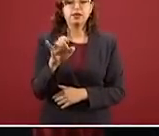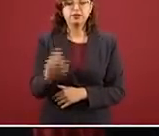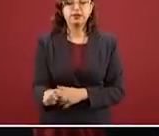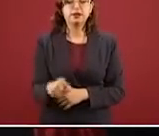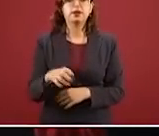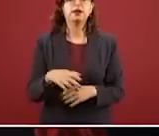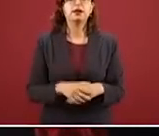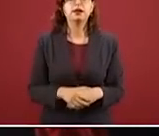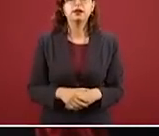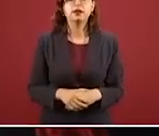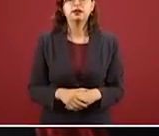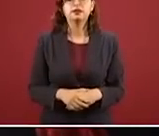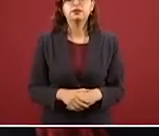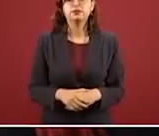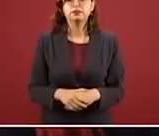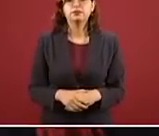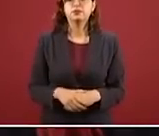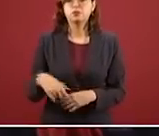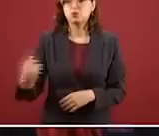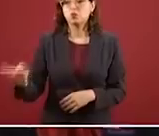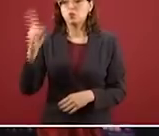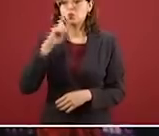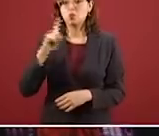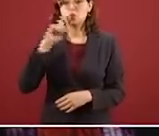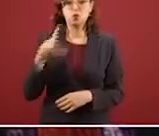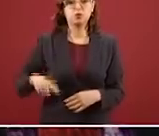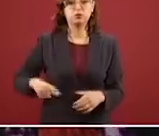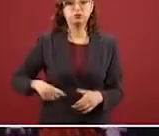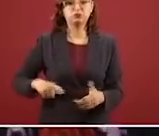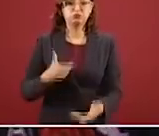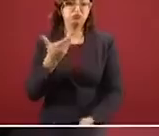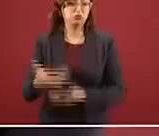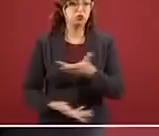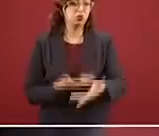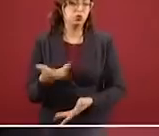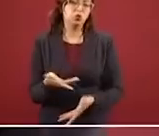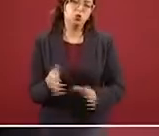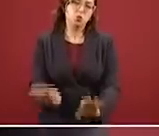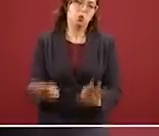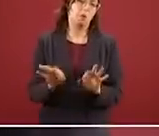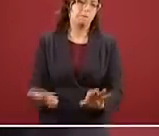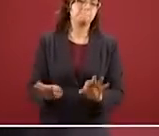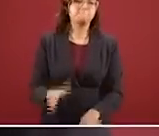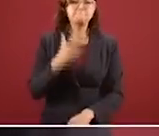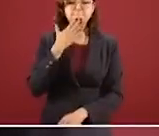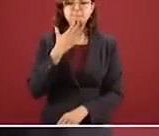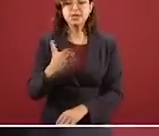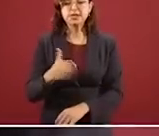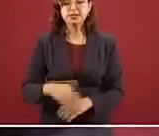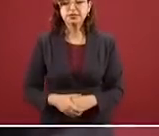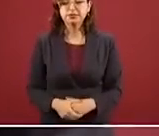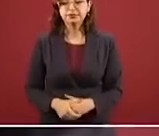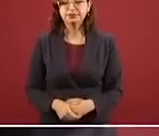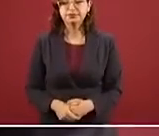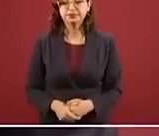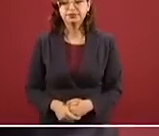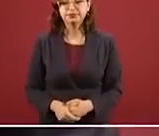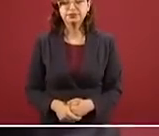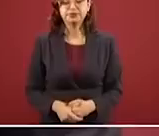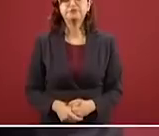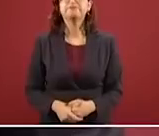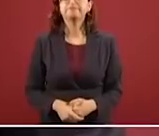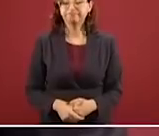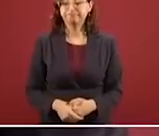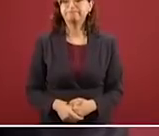Ella es una servidora pública de primer orden. Sí, hay que